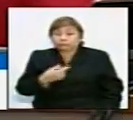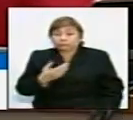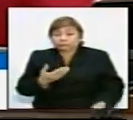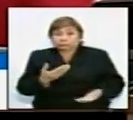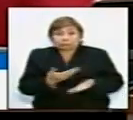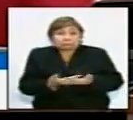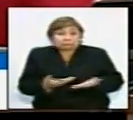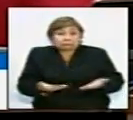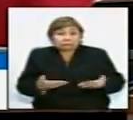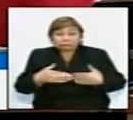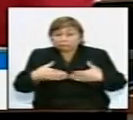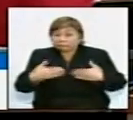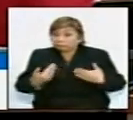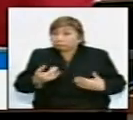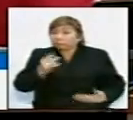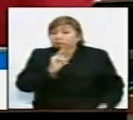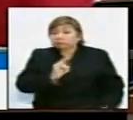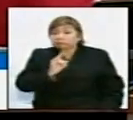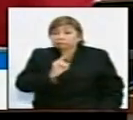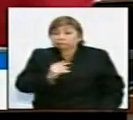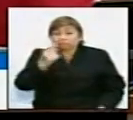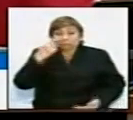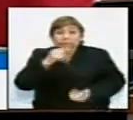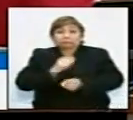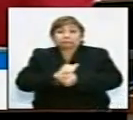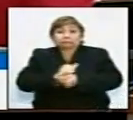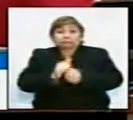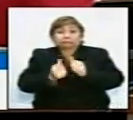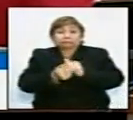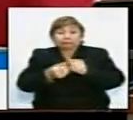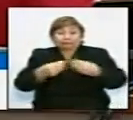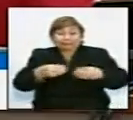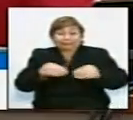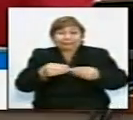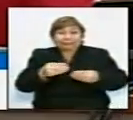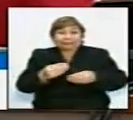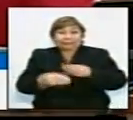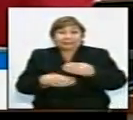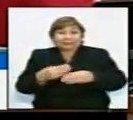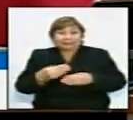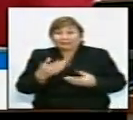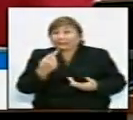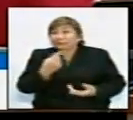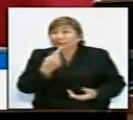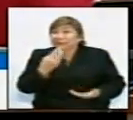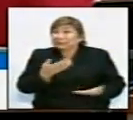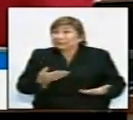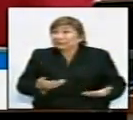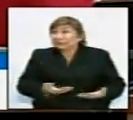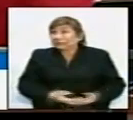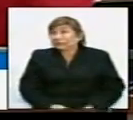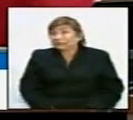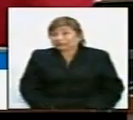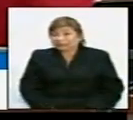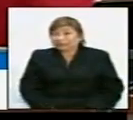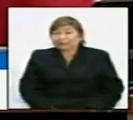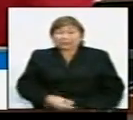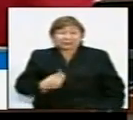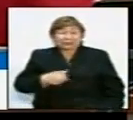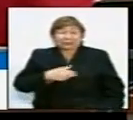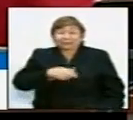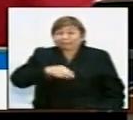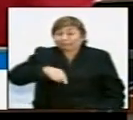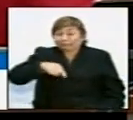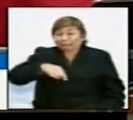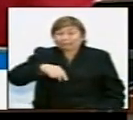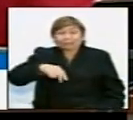los insumos que podríamos nosotros utilizar para cambiar el plástico de un solo uso. Sin embargo, en nuestro país